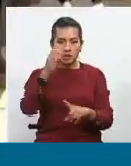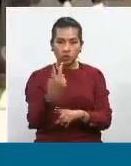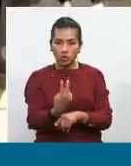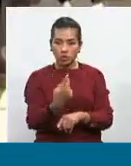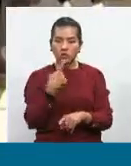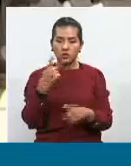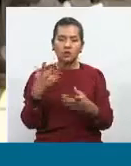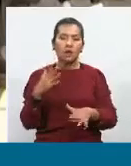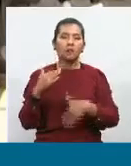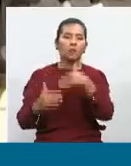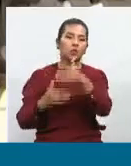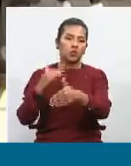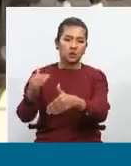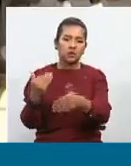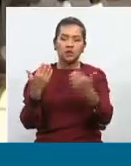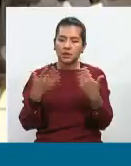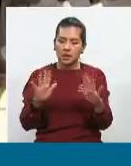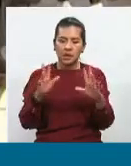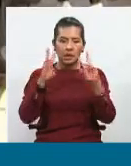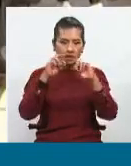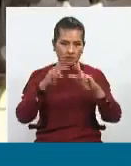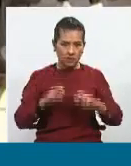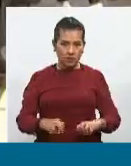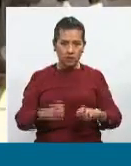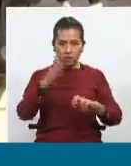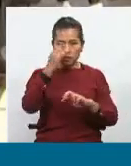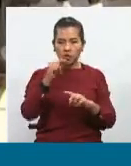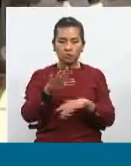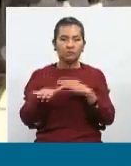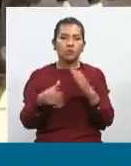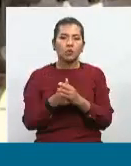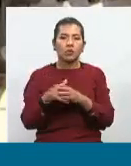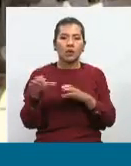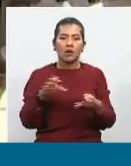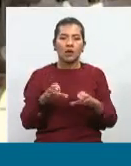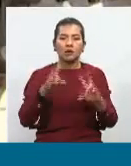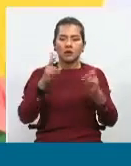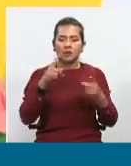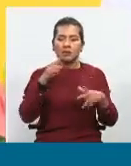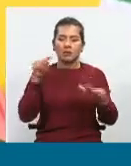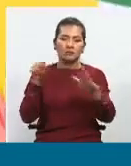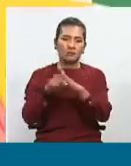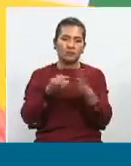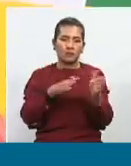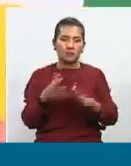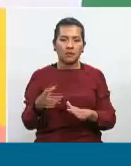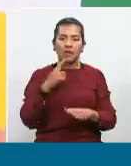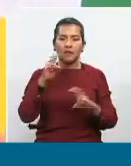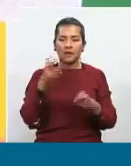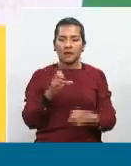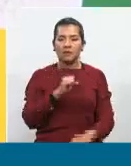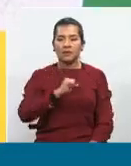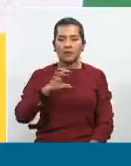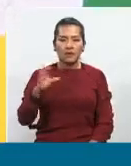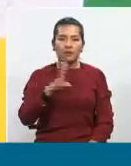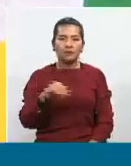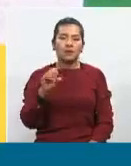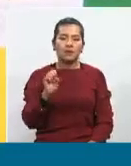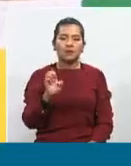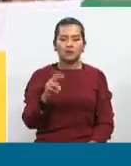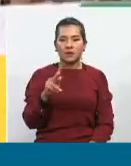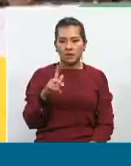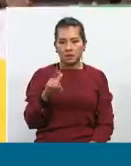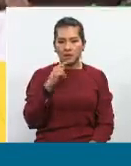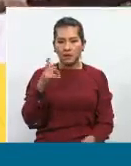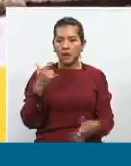siendo procesada, está siendo investigada por las masacres de Sacaba y Sencata. Adicionalmente a ello, la